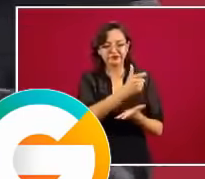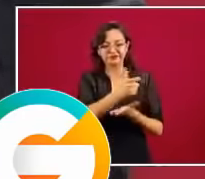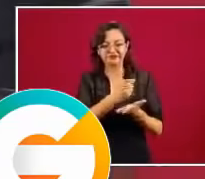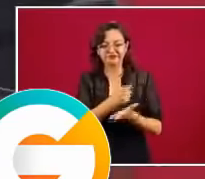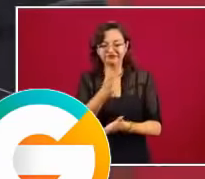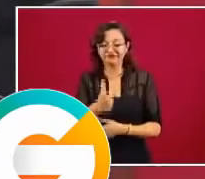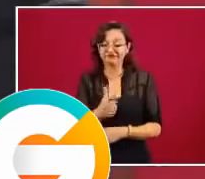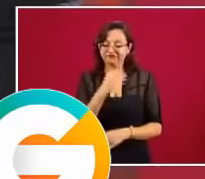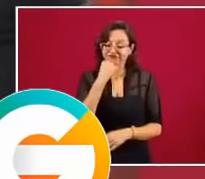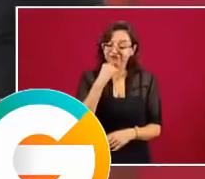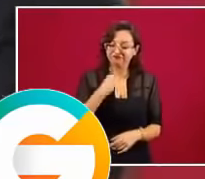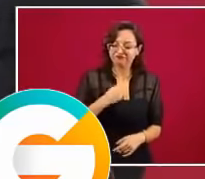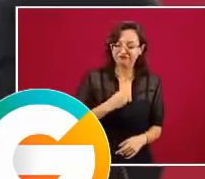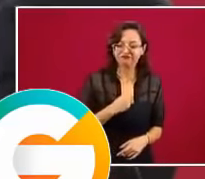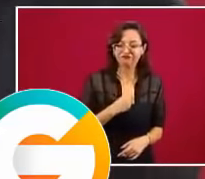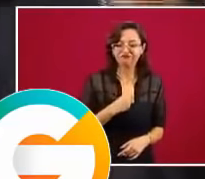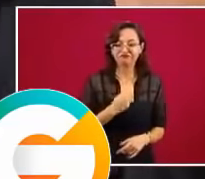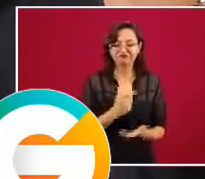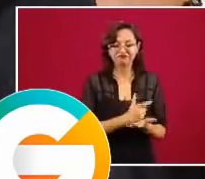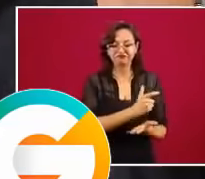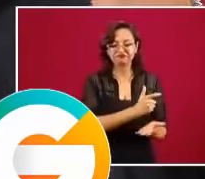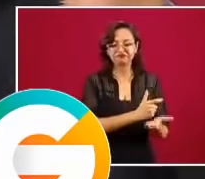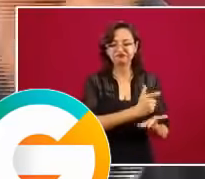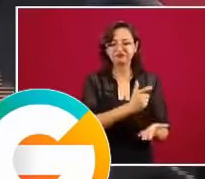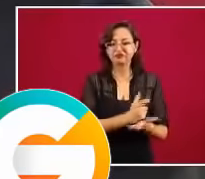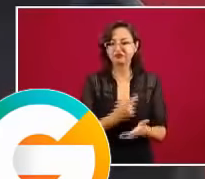impuestos ni